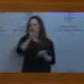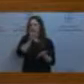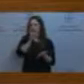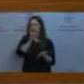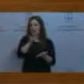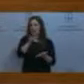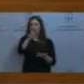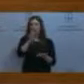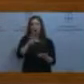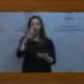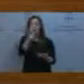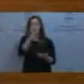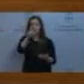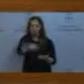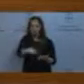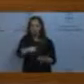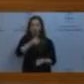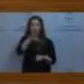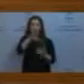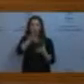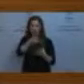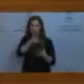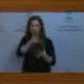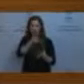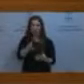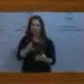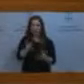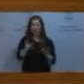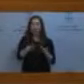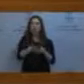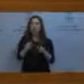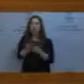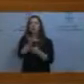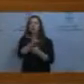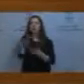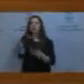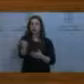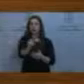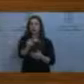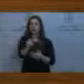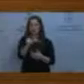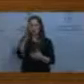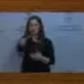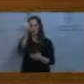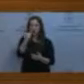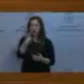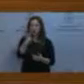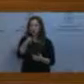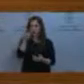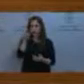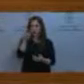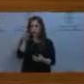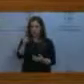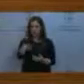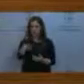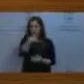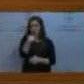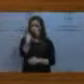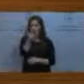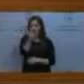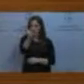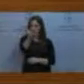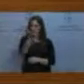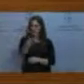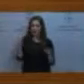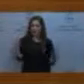que hoy nos traen aquí ustedes. No el Grupo Opulente. El Grupo Opulente trae, creo que, algo interesante y, por supuesto, que vamos a apoyar, que es lo que